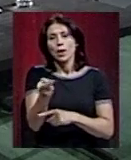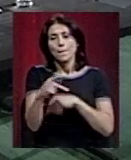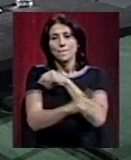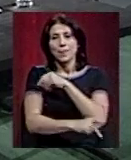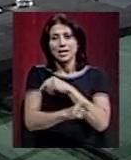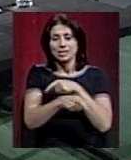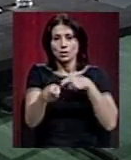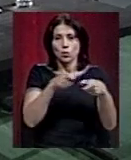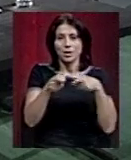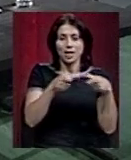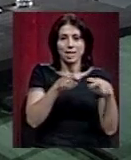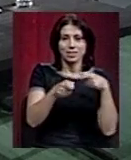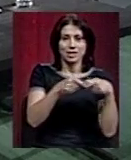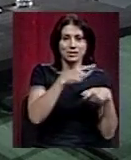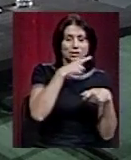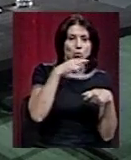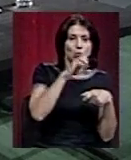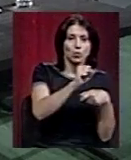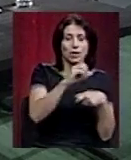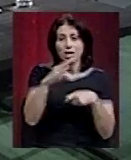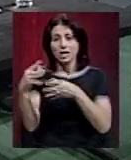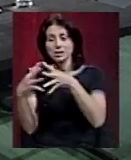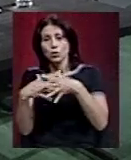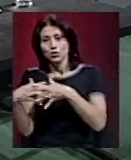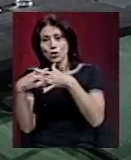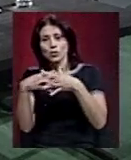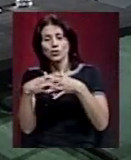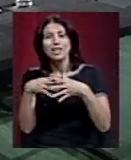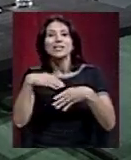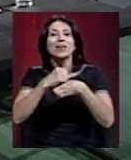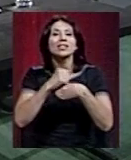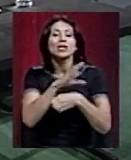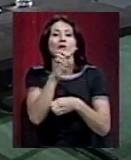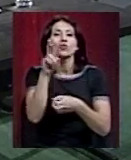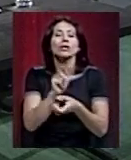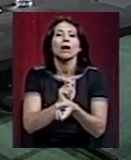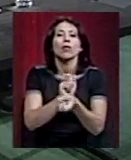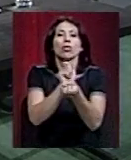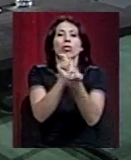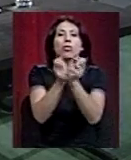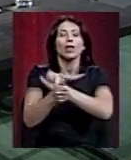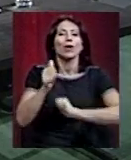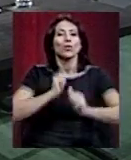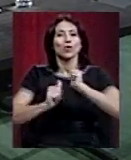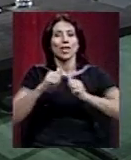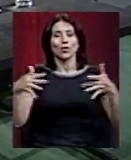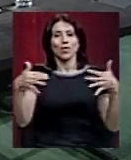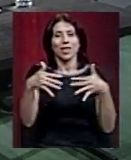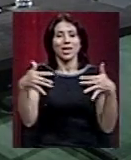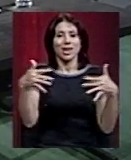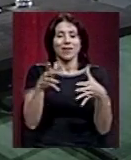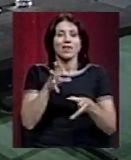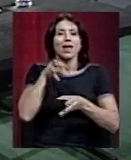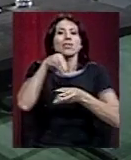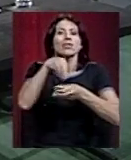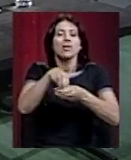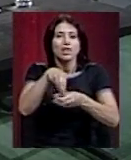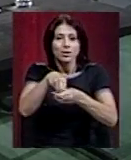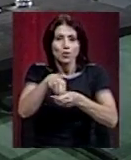convertir a Centroamérica, o la estaban convirtiendo, en un teatro de guerra, en ese gran concierto mayor